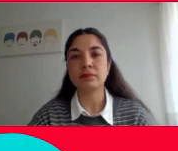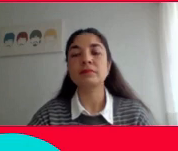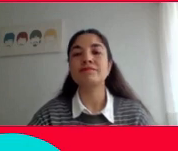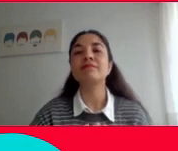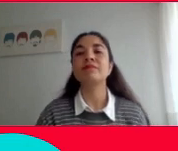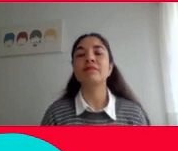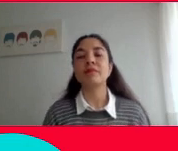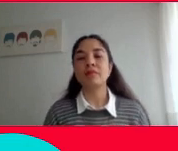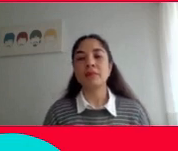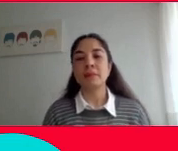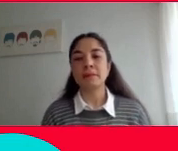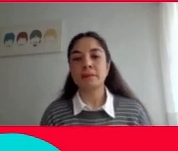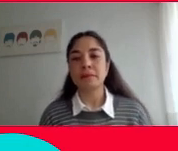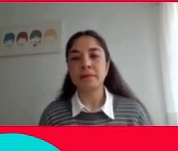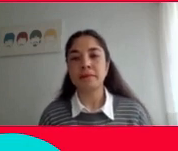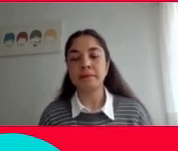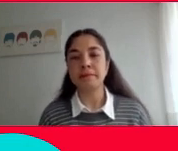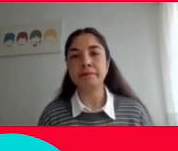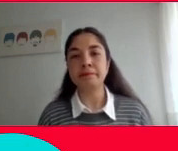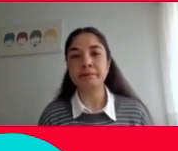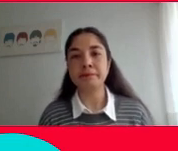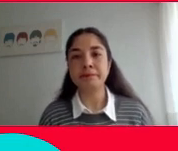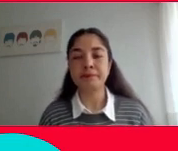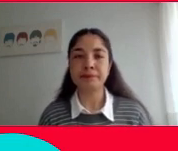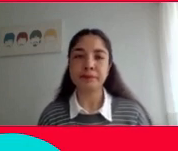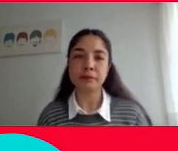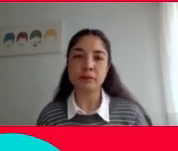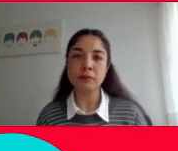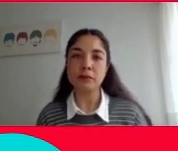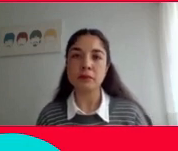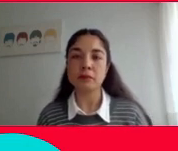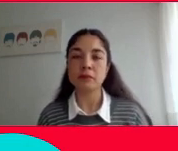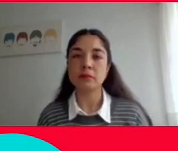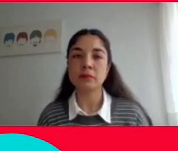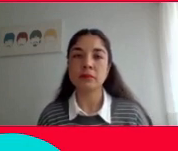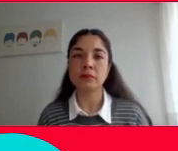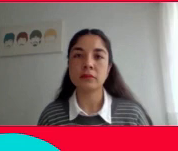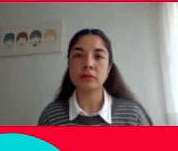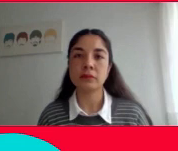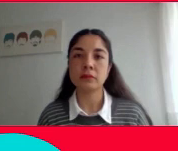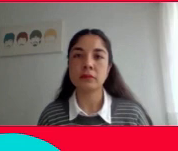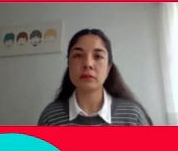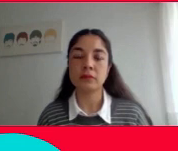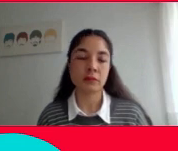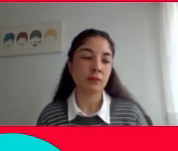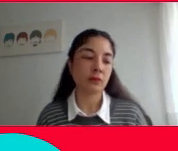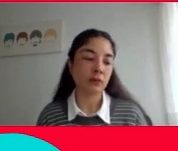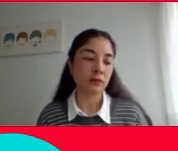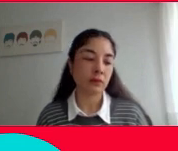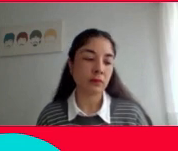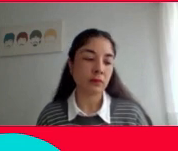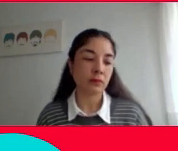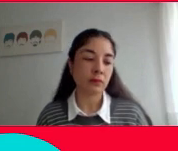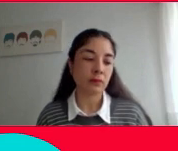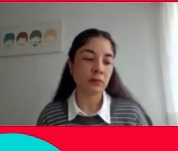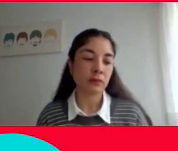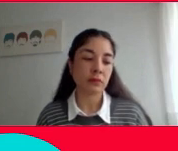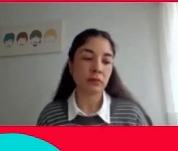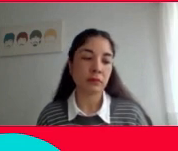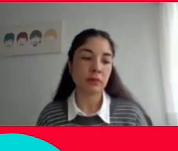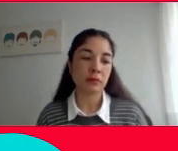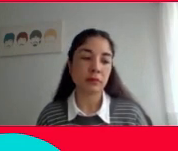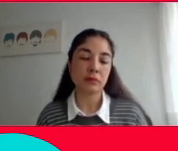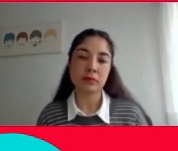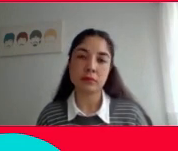sabemos. Entonces, mientras no tengamos certeza de lo que está pasando a nivel nacional, ¿cierto?, con estos virus que